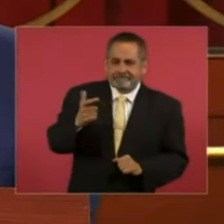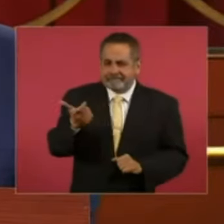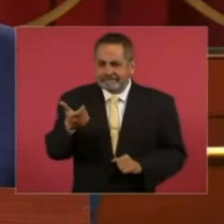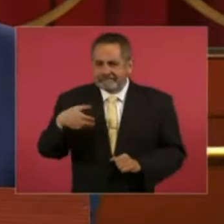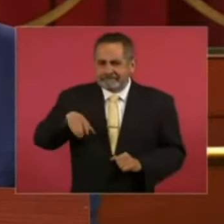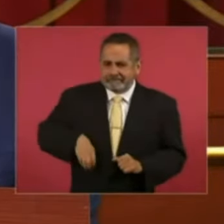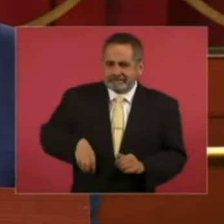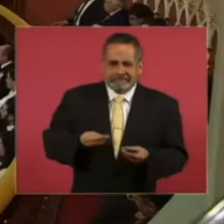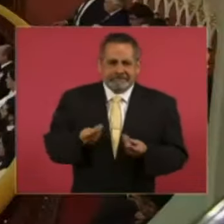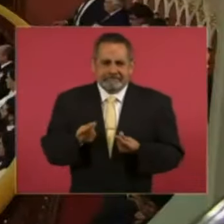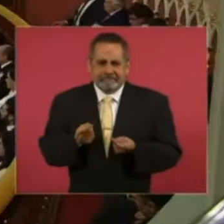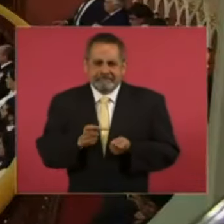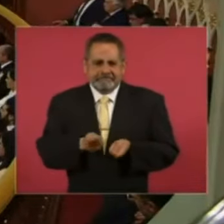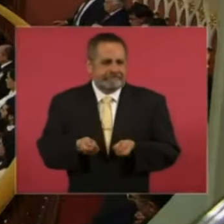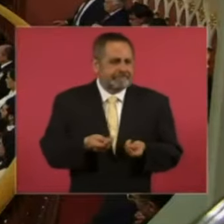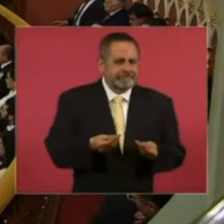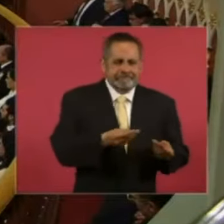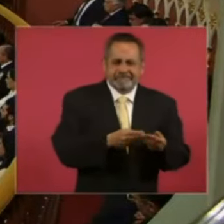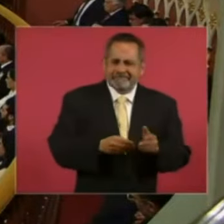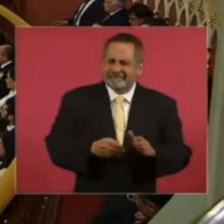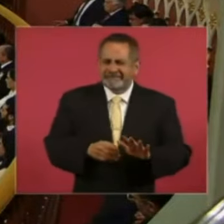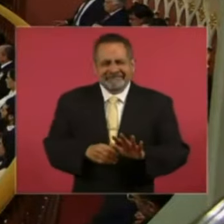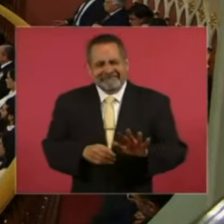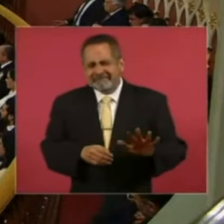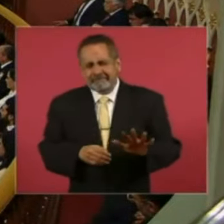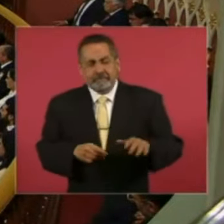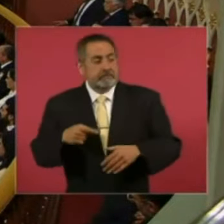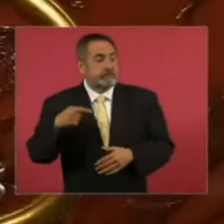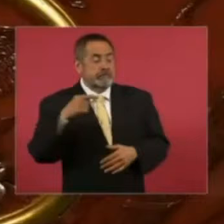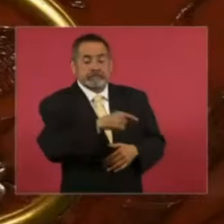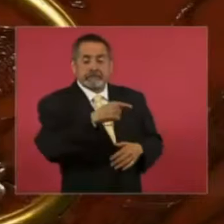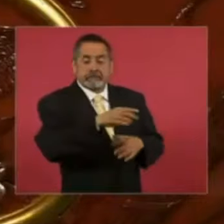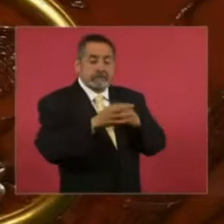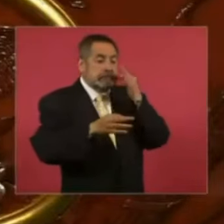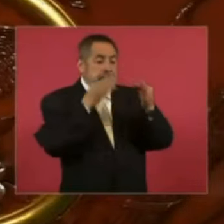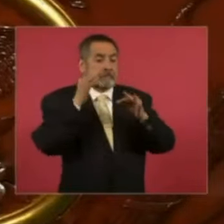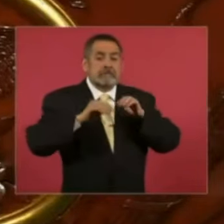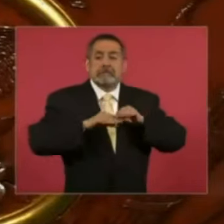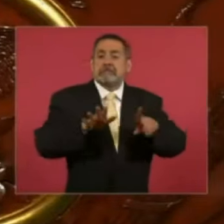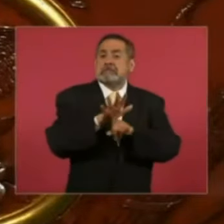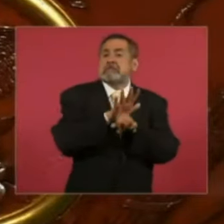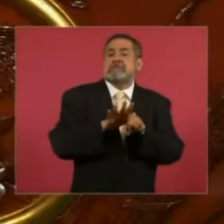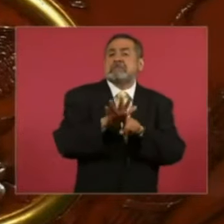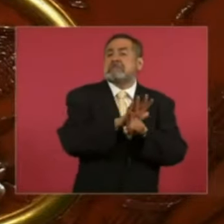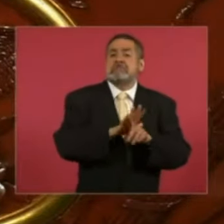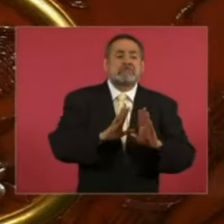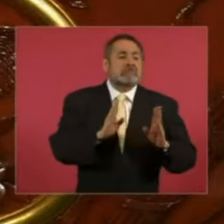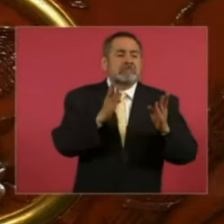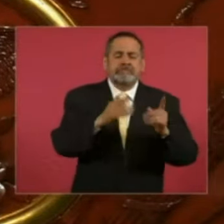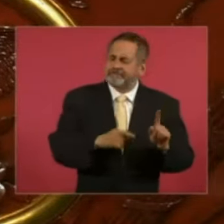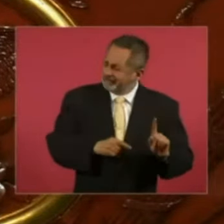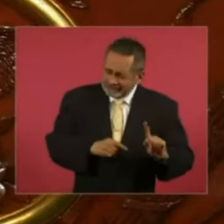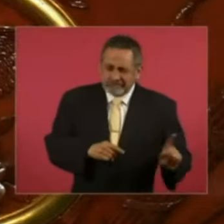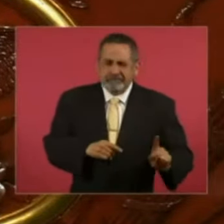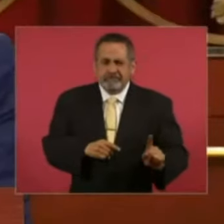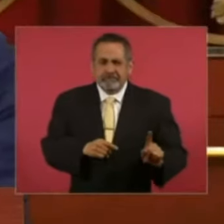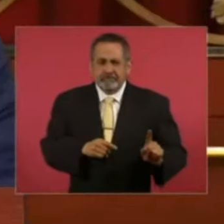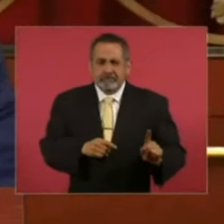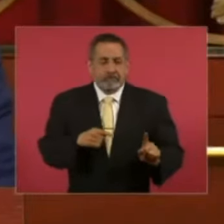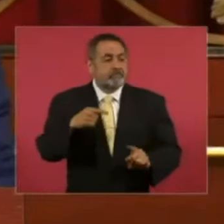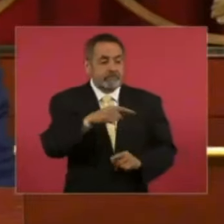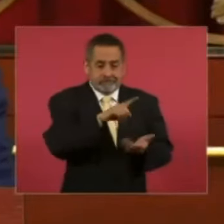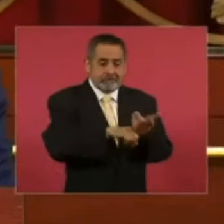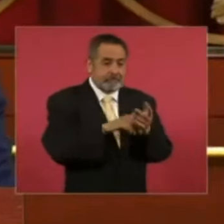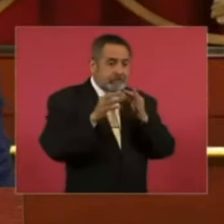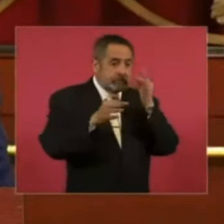esta administración, que es el de Sembrando Vida. Así es. Todos los campesinos que quieran cultivar sus tierras con árboles frutales